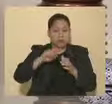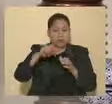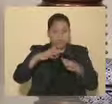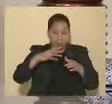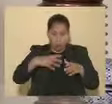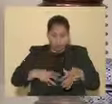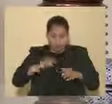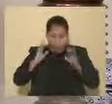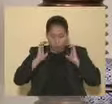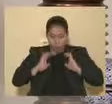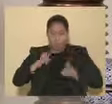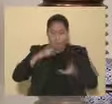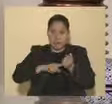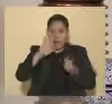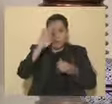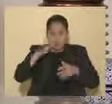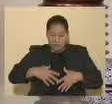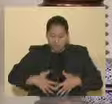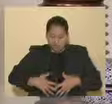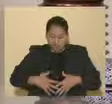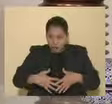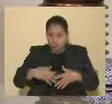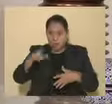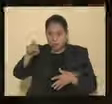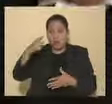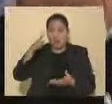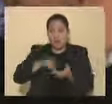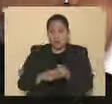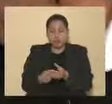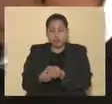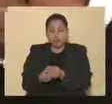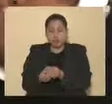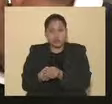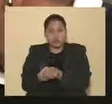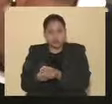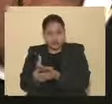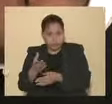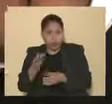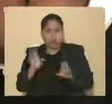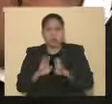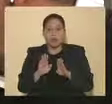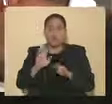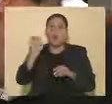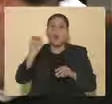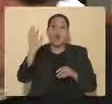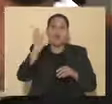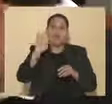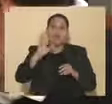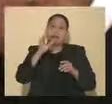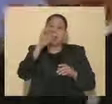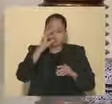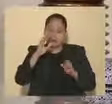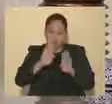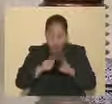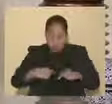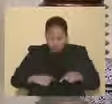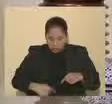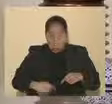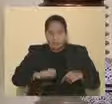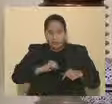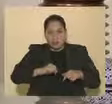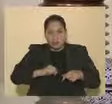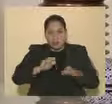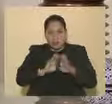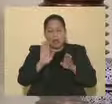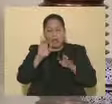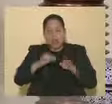y que está determinada, que tiene determinadas partes, o que puede ser a través de una cesárea, es decir, que se abrirá, ¿no?, en la